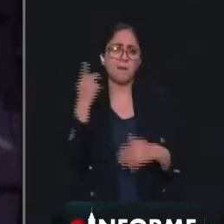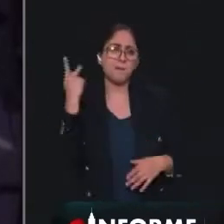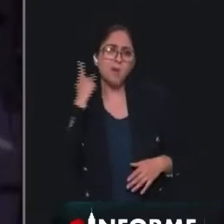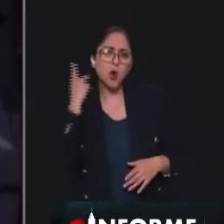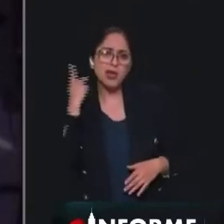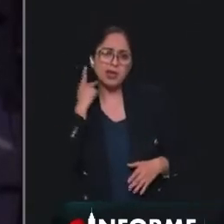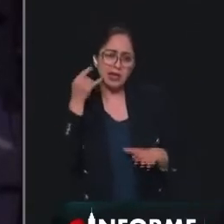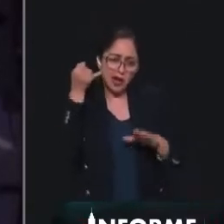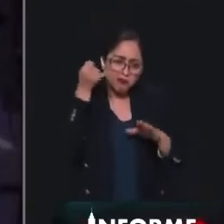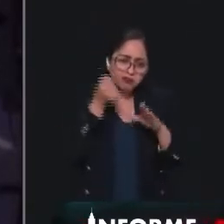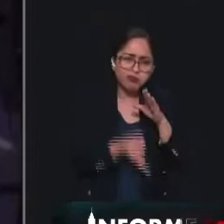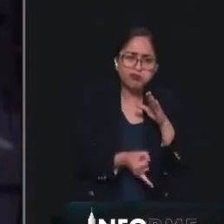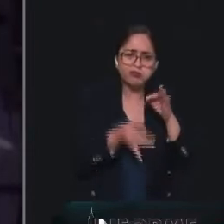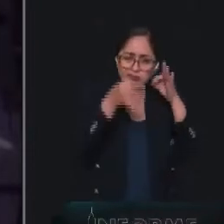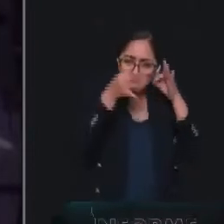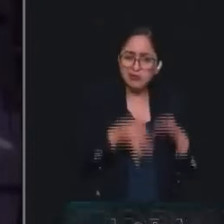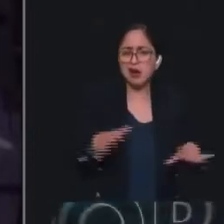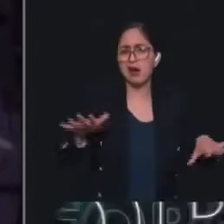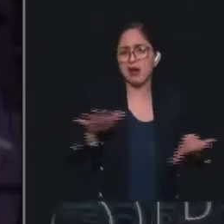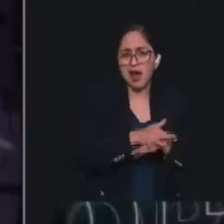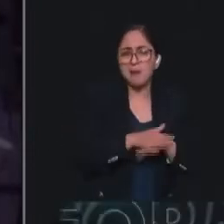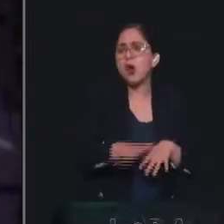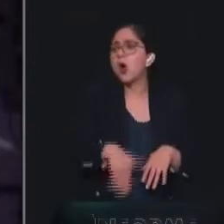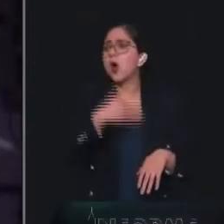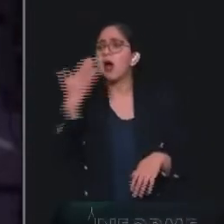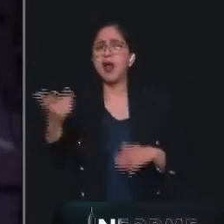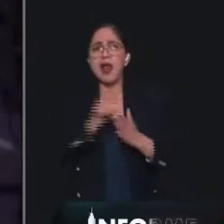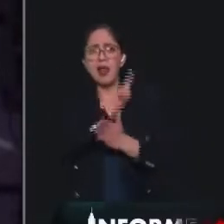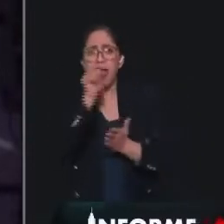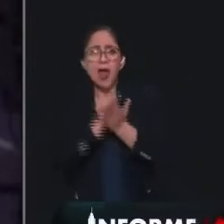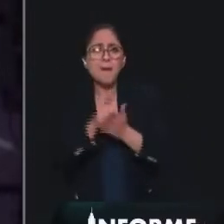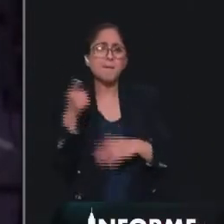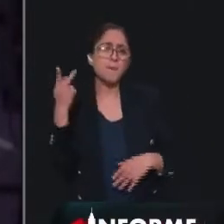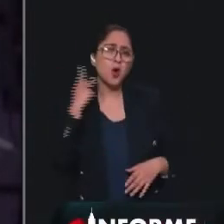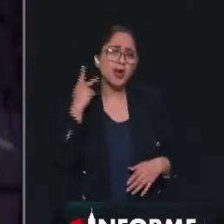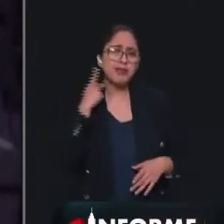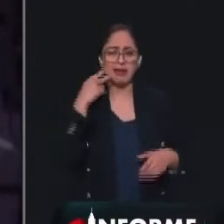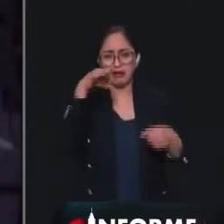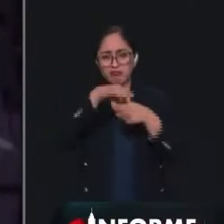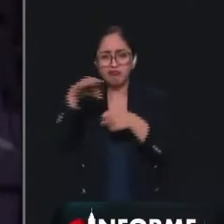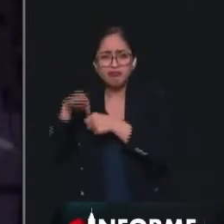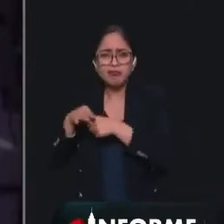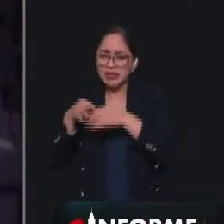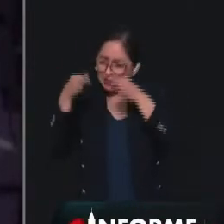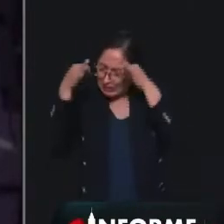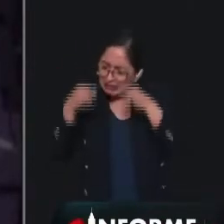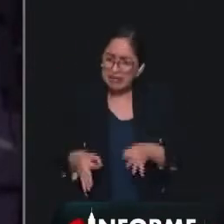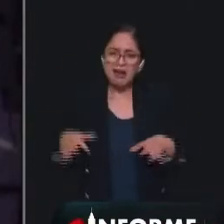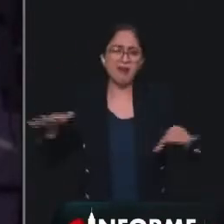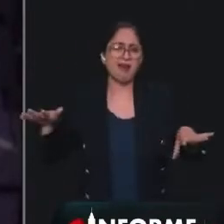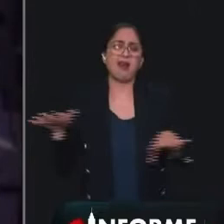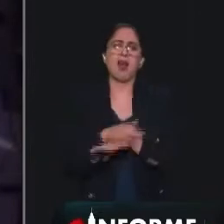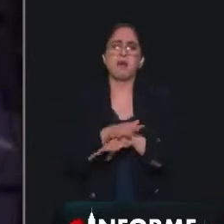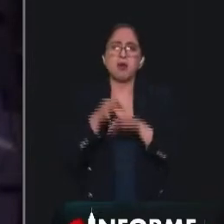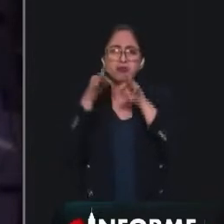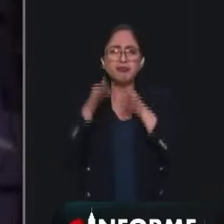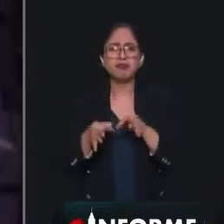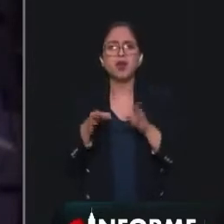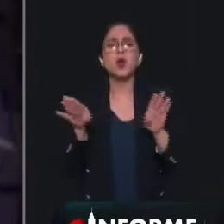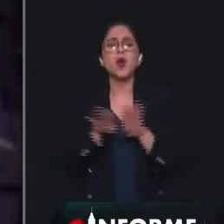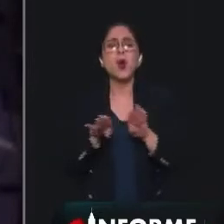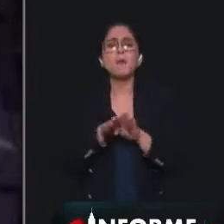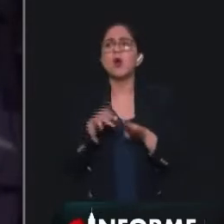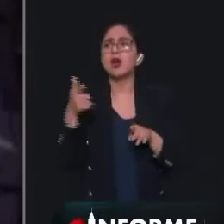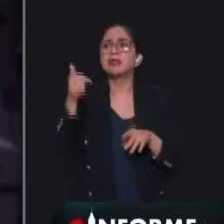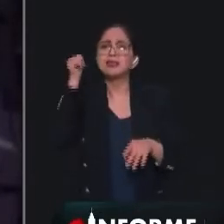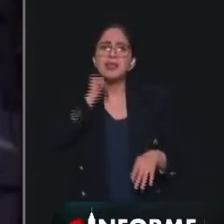reforma política y electoral a fondo, que incluya, por ejemplo, una drástica transformación